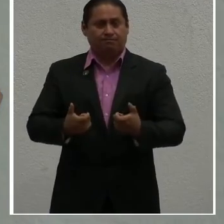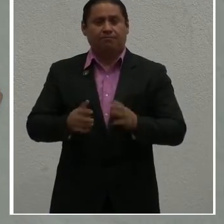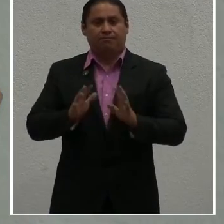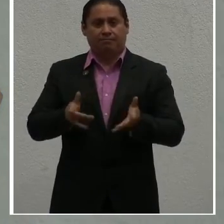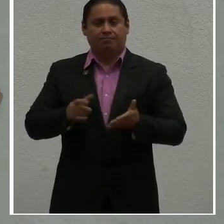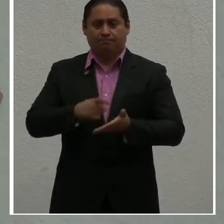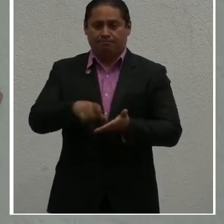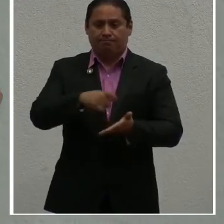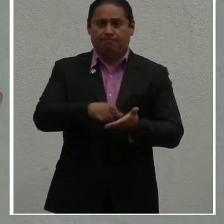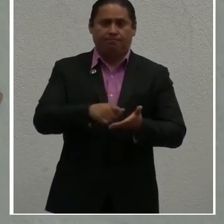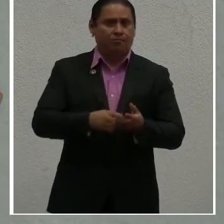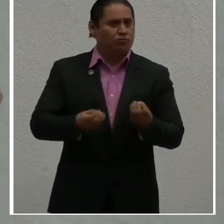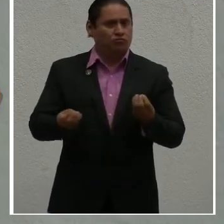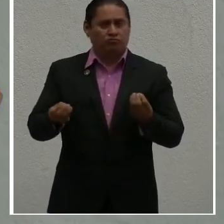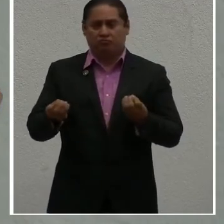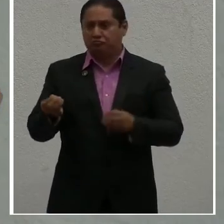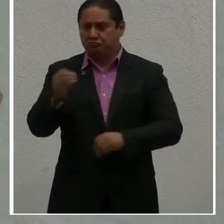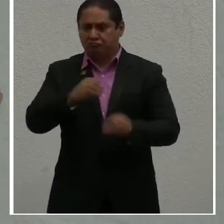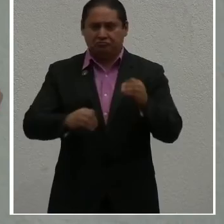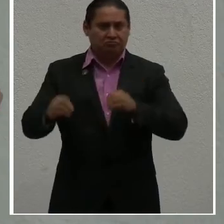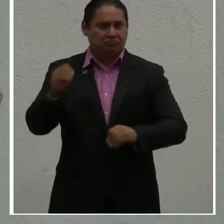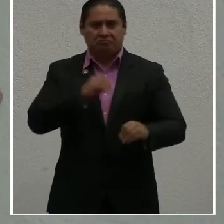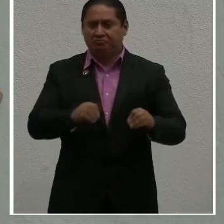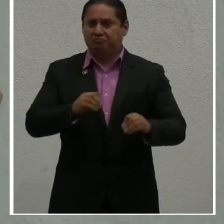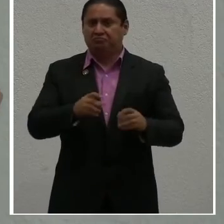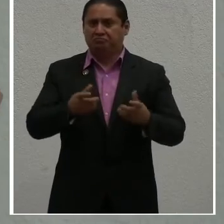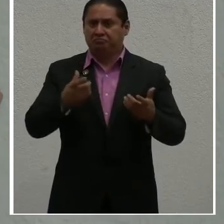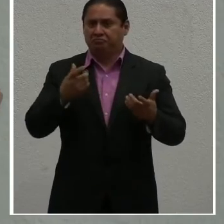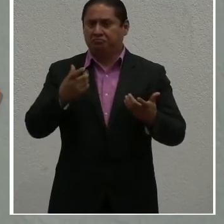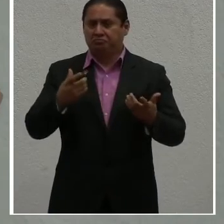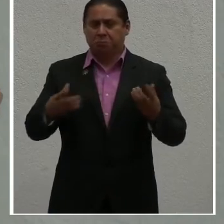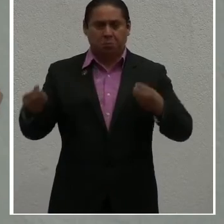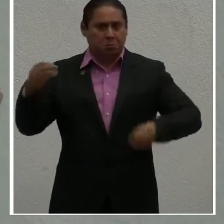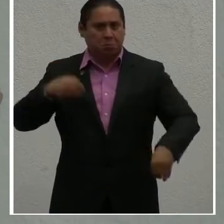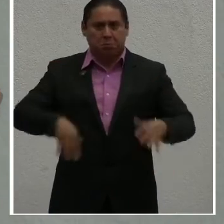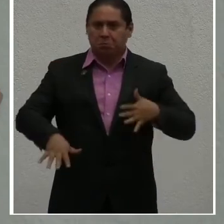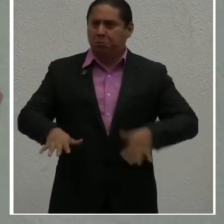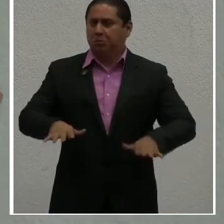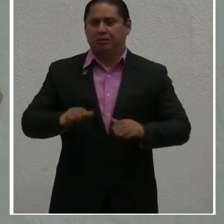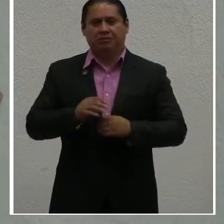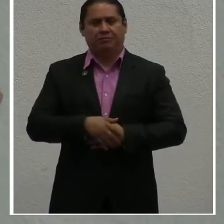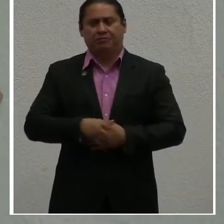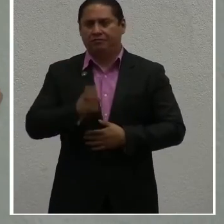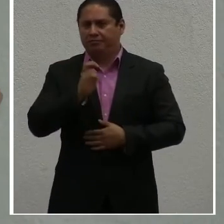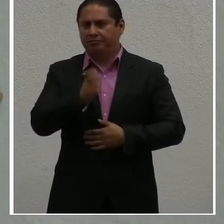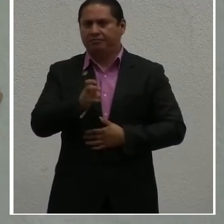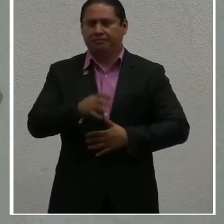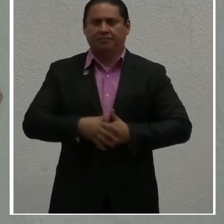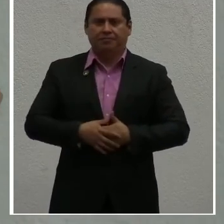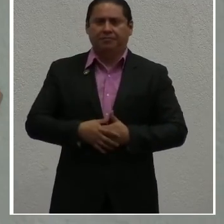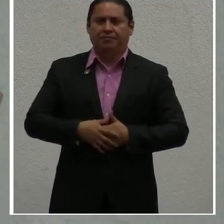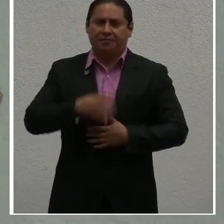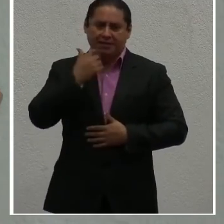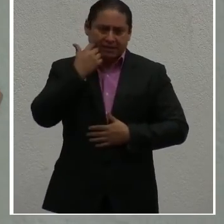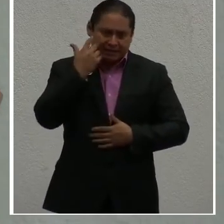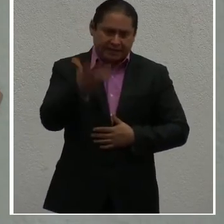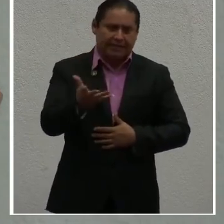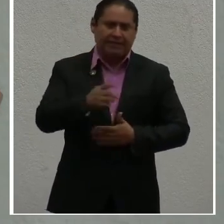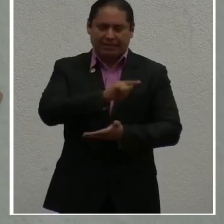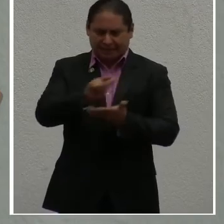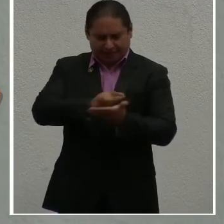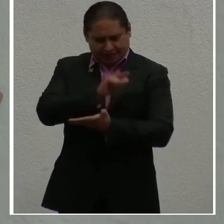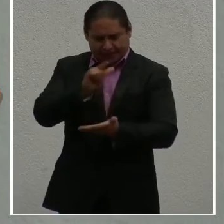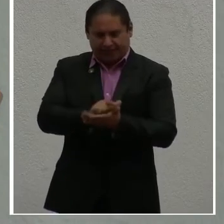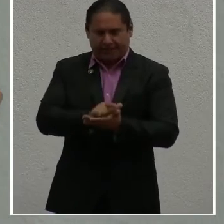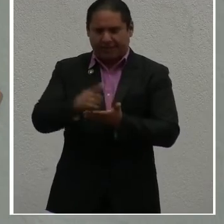llevan a la bolsa y los usan. Los municipios ya saben eso que se da en el aspecto de la corrupción. Lo que quieren ellos es legalizar este